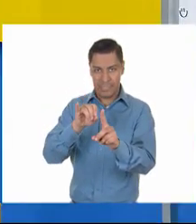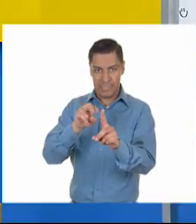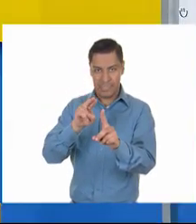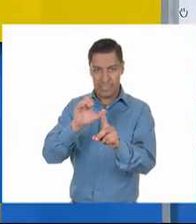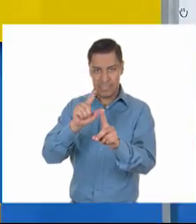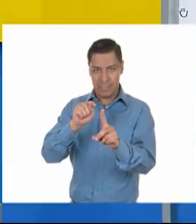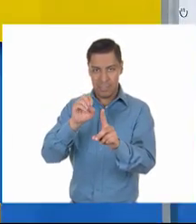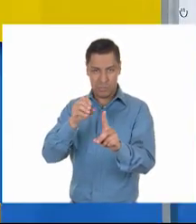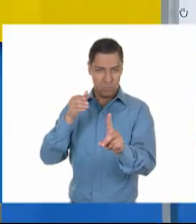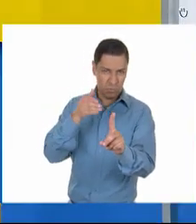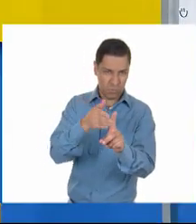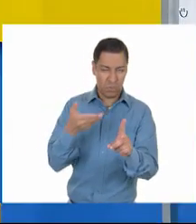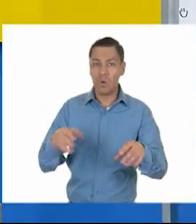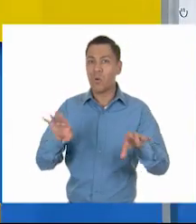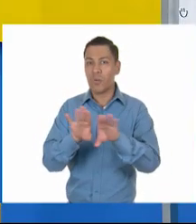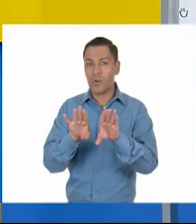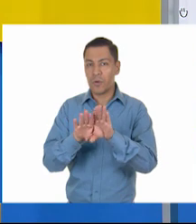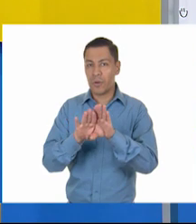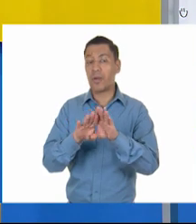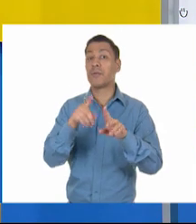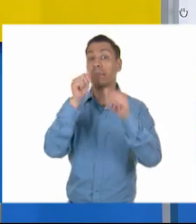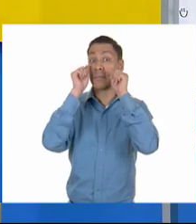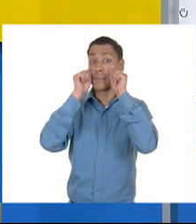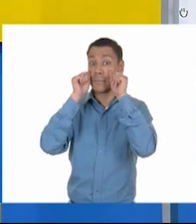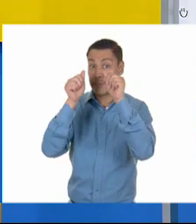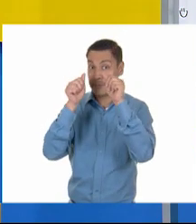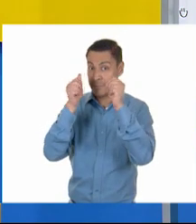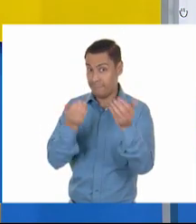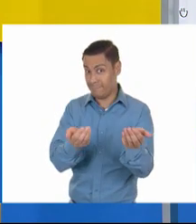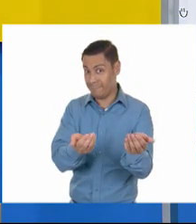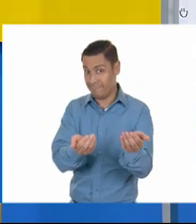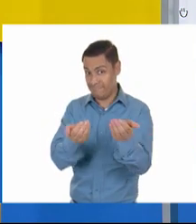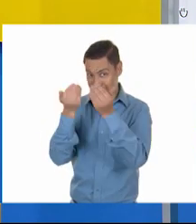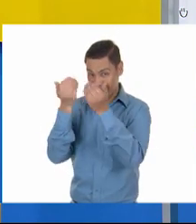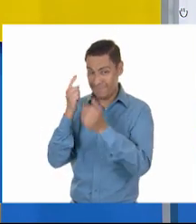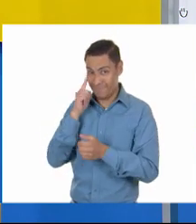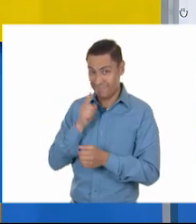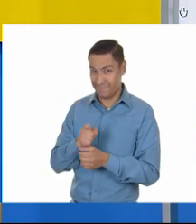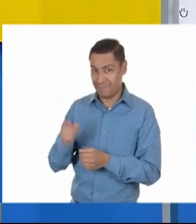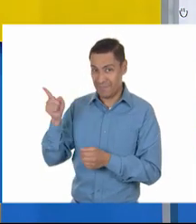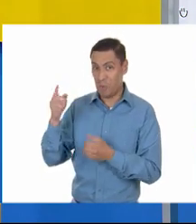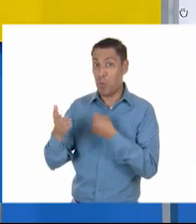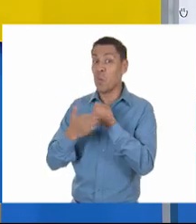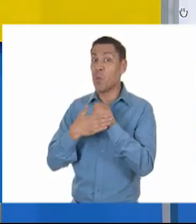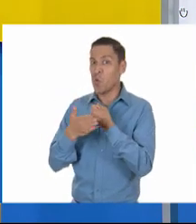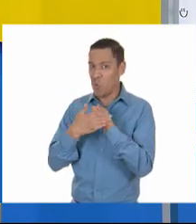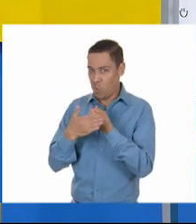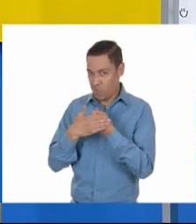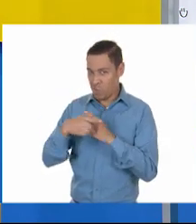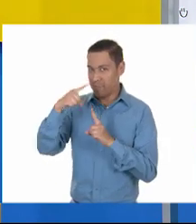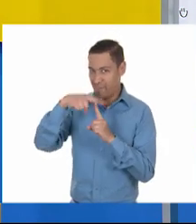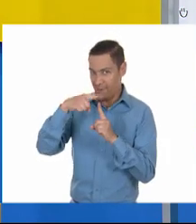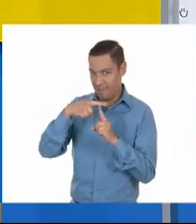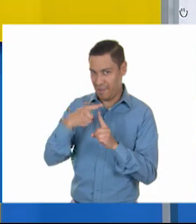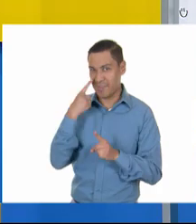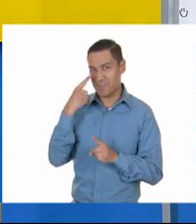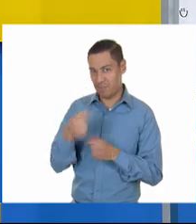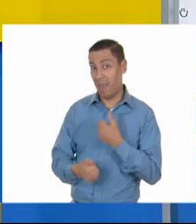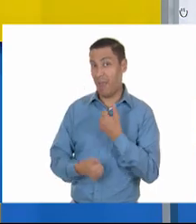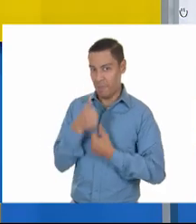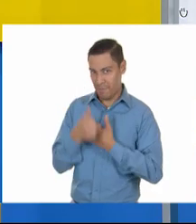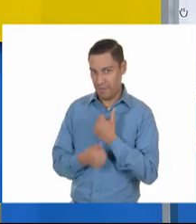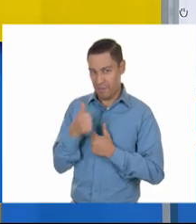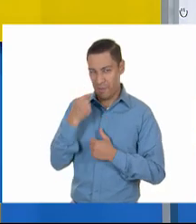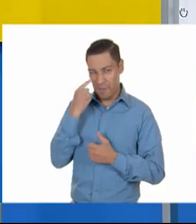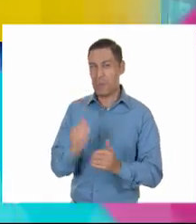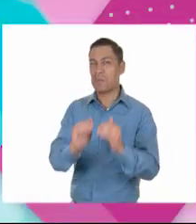Niñas y niños, pongan mucha atención. Y tú también, Raulito, porque también te va a tocar hacer a ti tu propio intento. Y quedaría